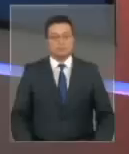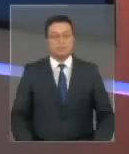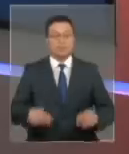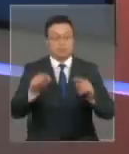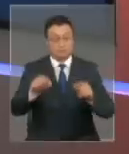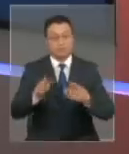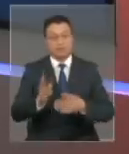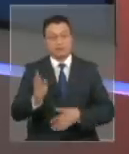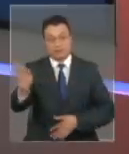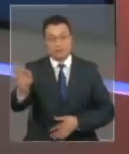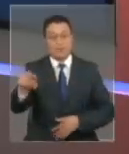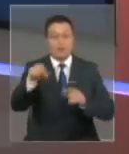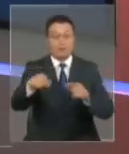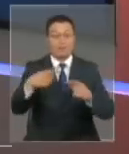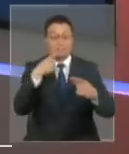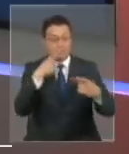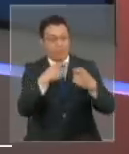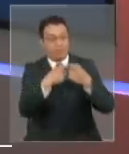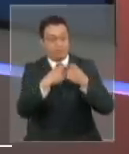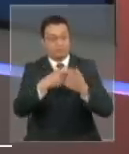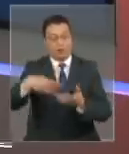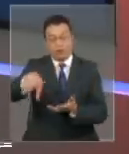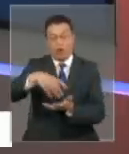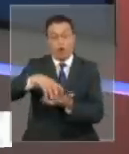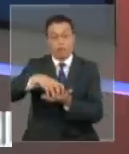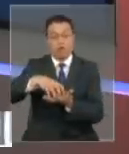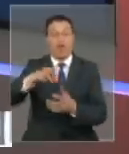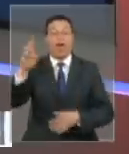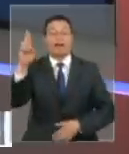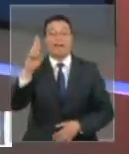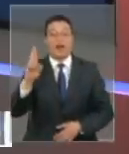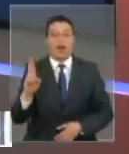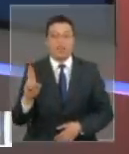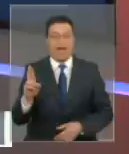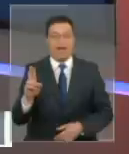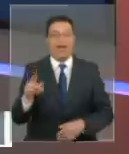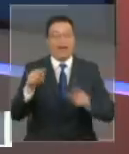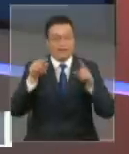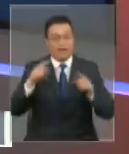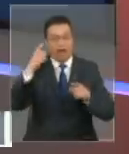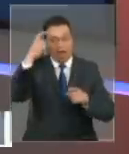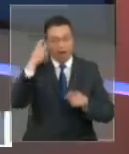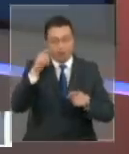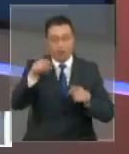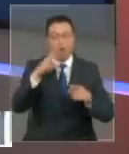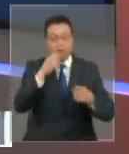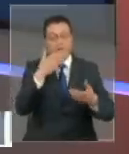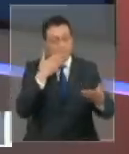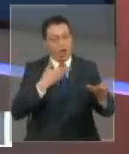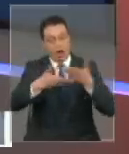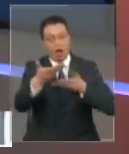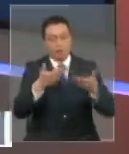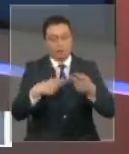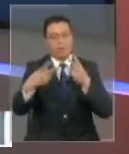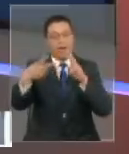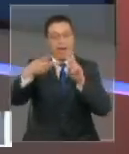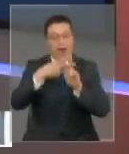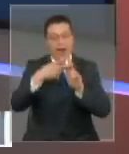Bueno, y seguimos acá en este debate de la comuna de Recoleta. Y acuérdense que usted puede compartir con nosotros a través del